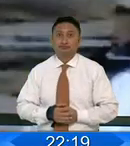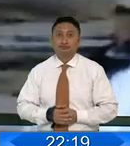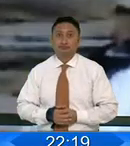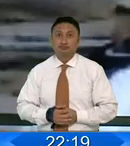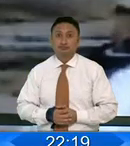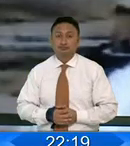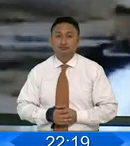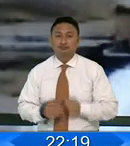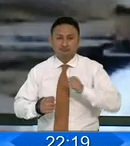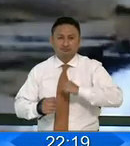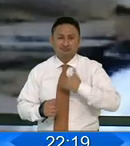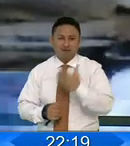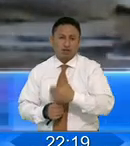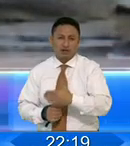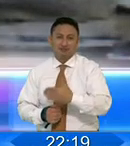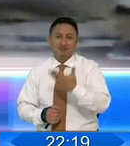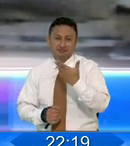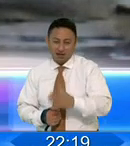Muy pronto